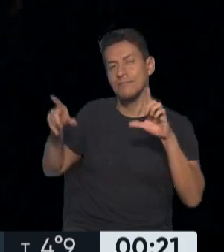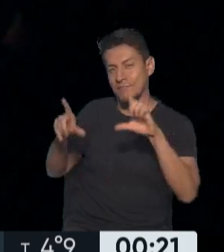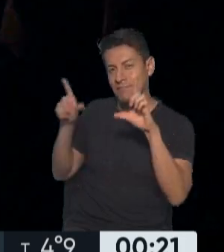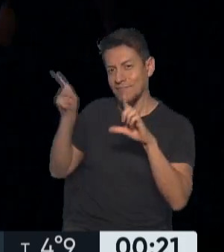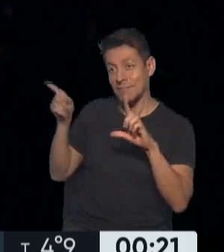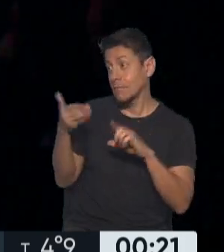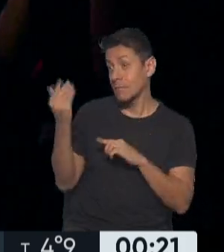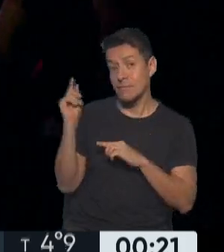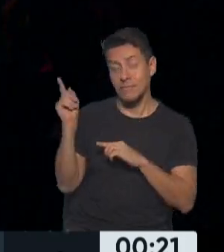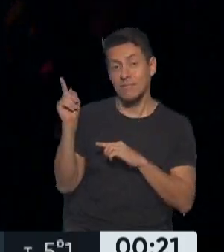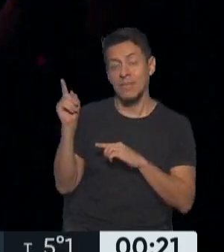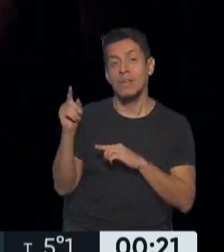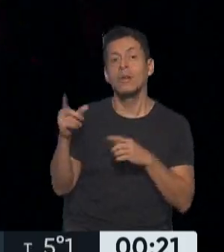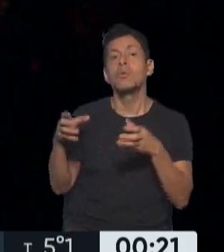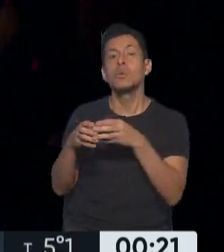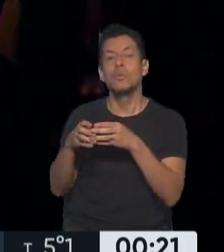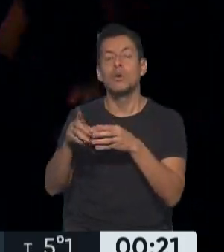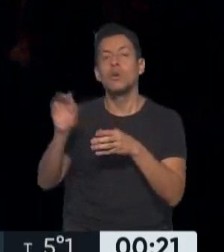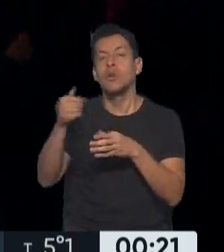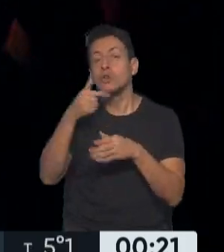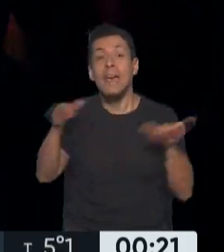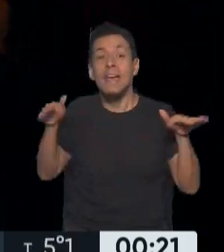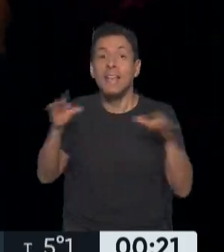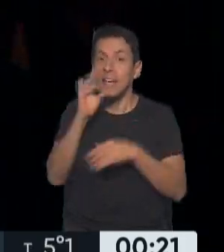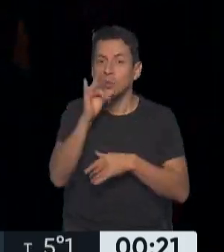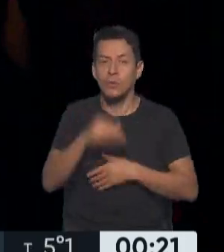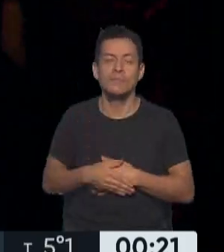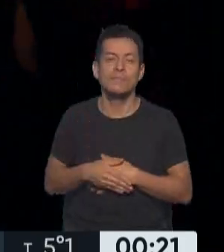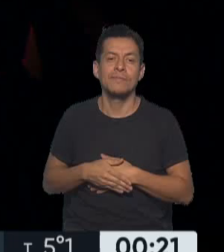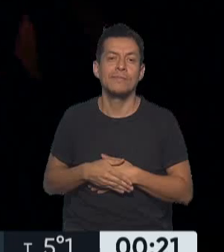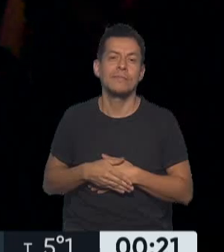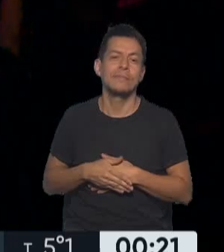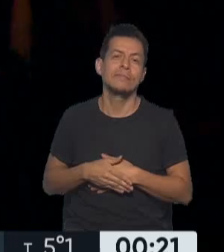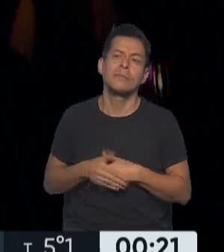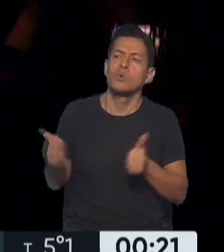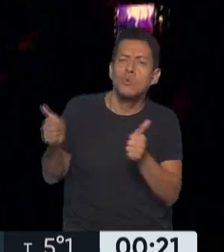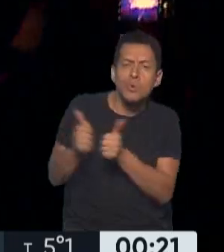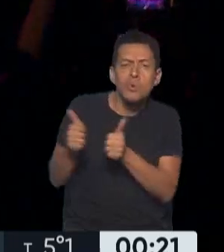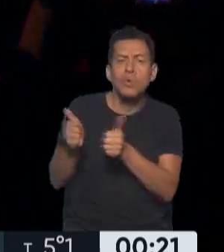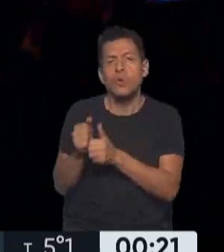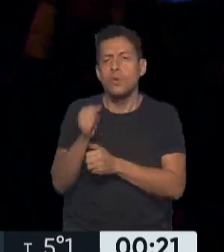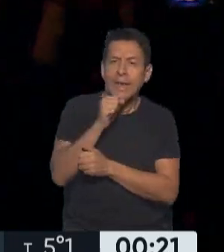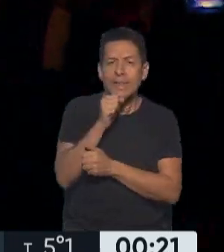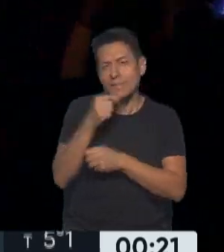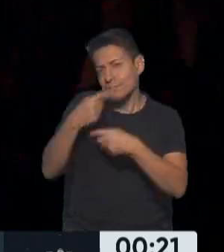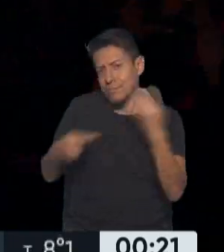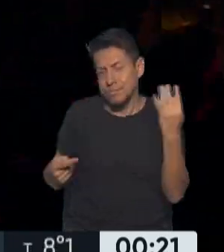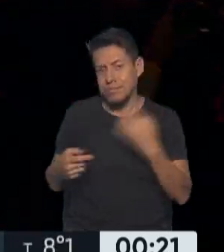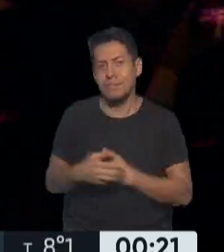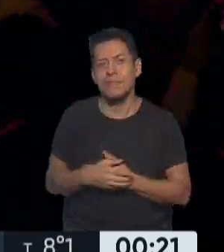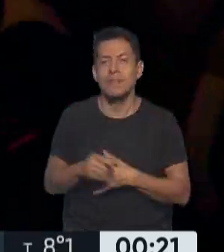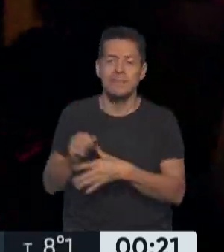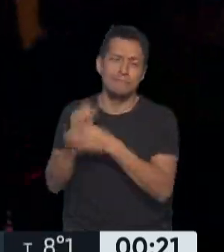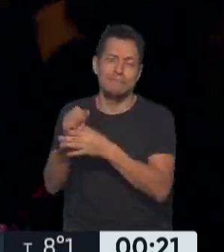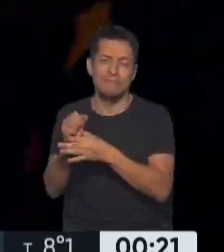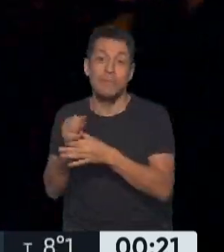recién, Los Ángeles Azules, que han hecho un montón de featurings, ¿no? De presentaciones en colaboración con artistas como,